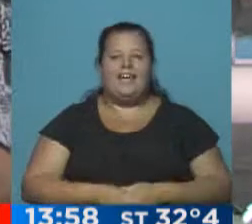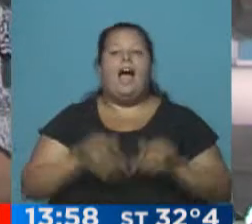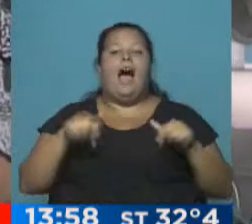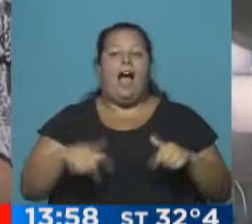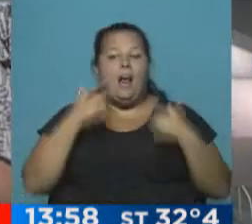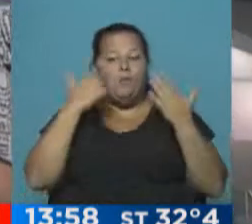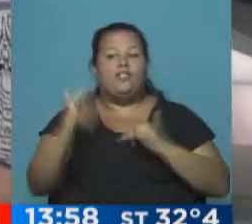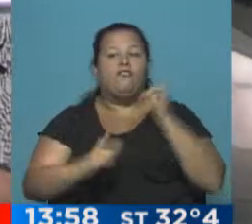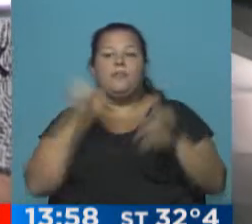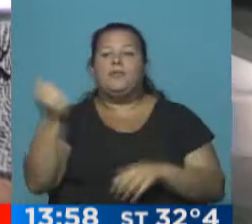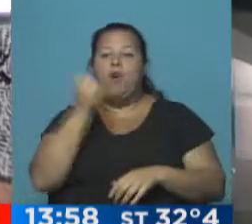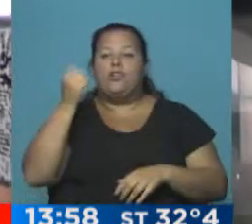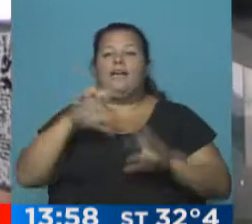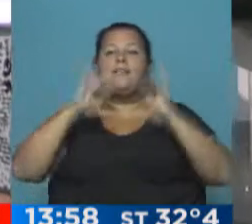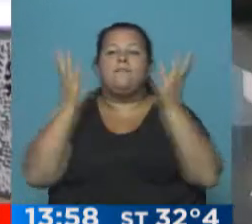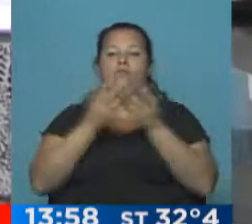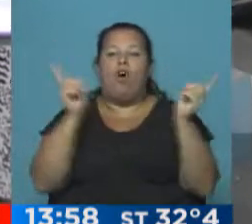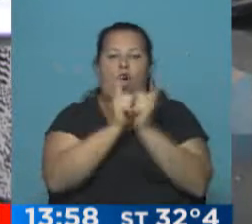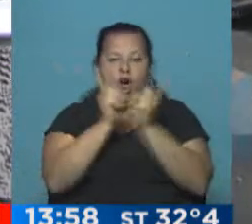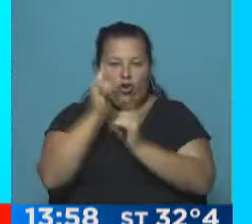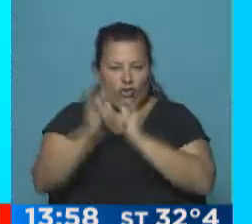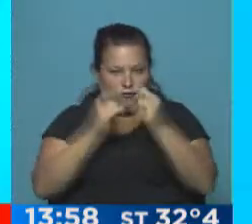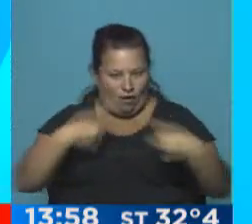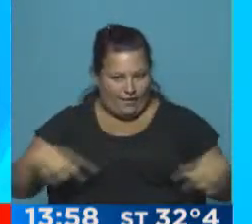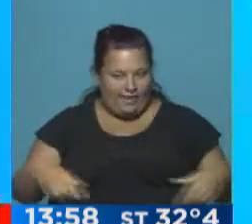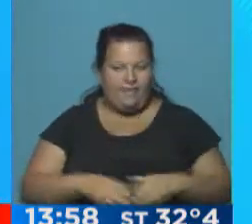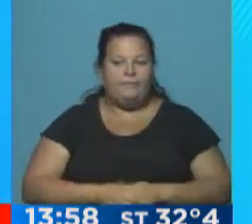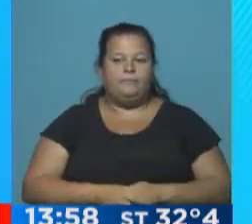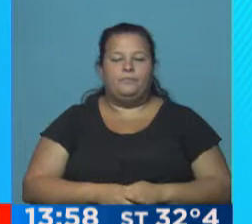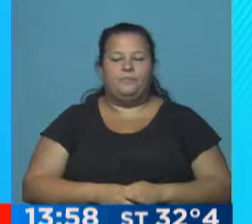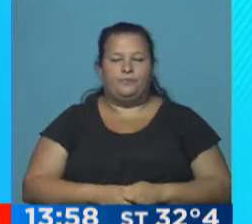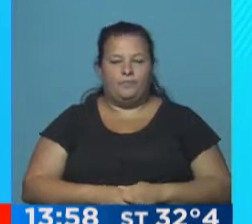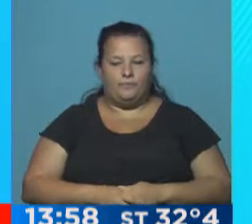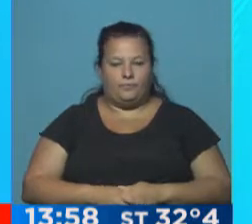Y ahora compartimos información destacada del mundo en este compacto de noticias.